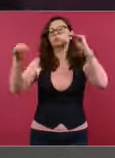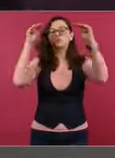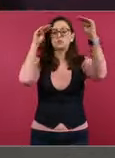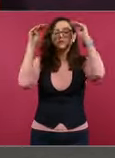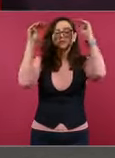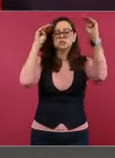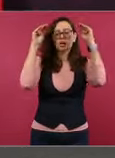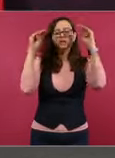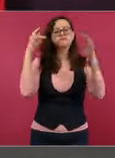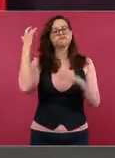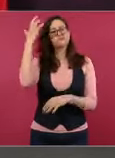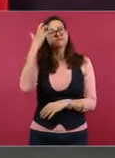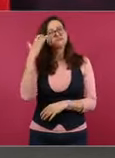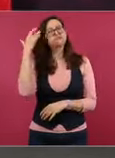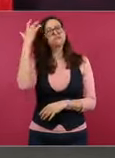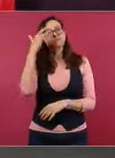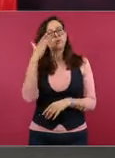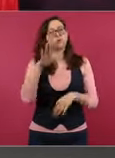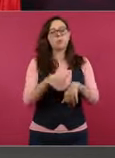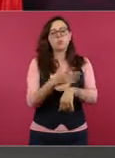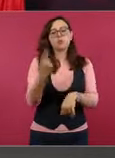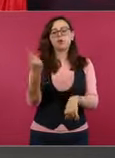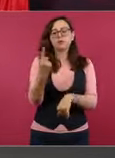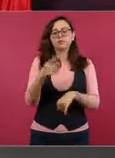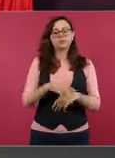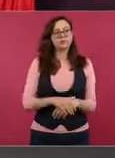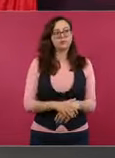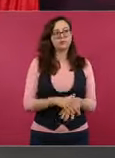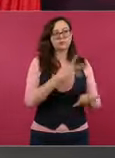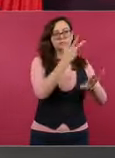Somos vecinos, compartimos una frontera de